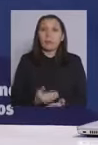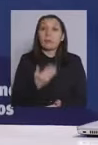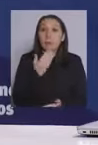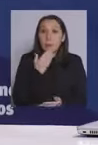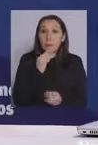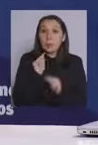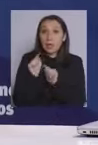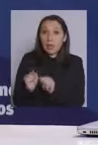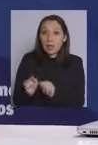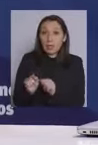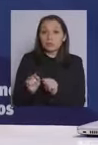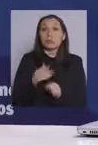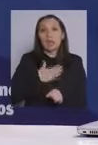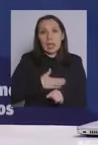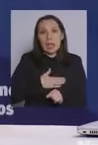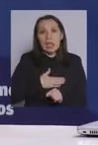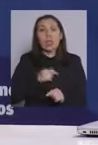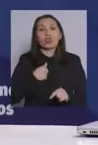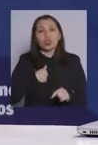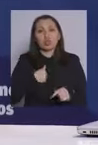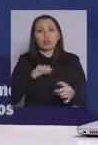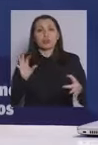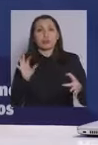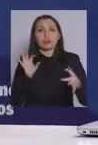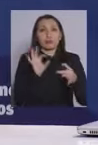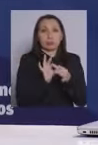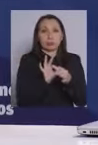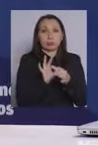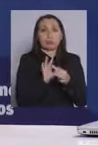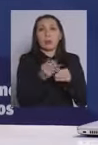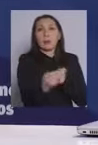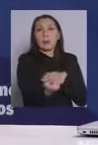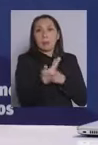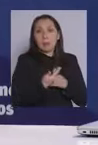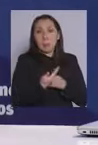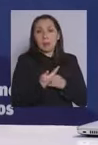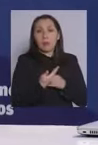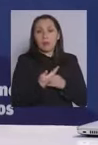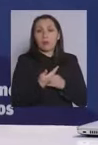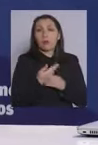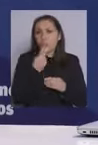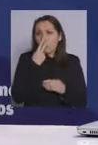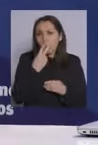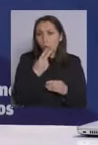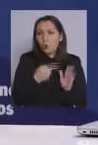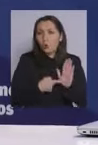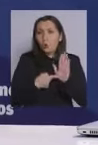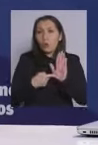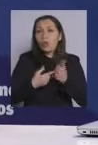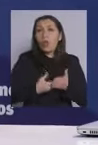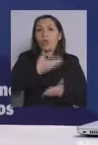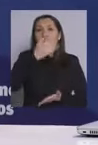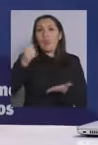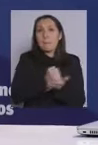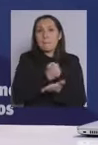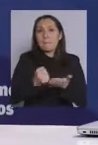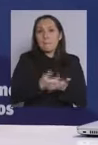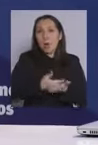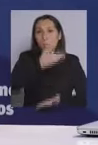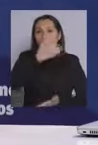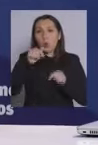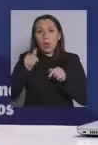eso, quiero asociarme a una solicitud aparecida en el diario El Mercurio este